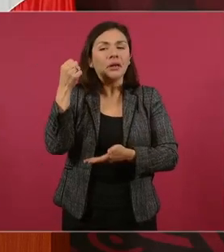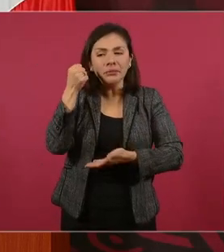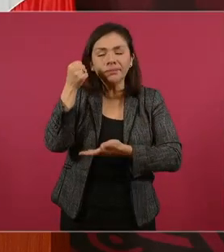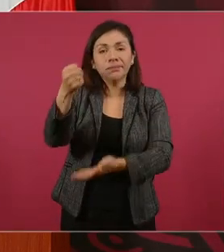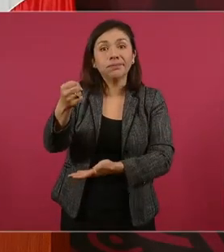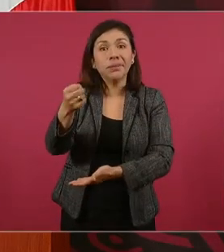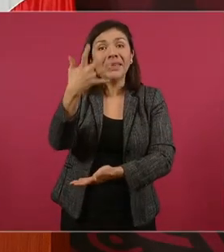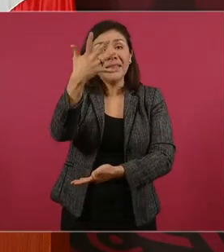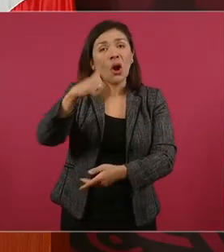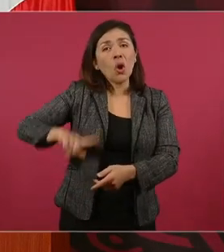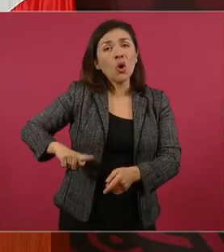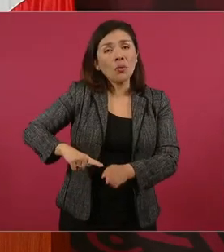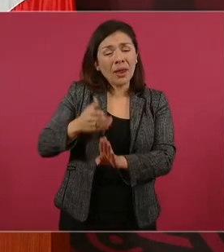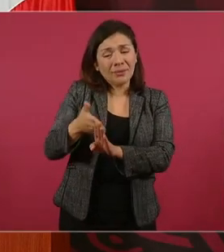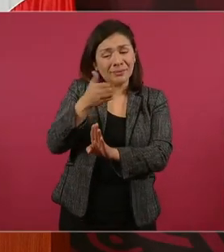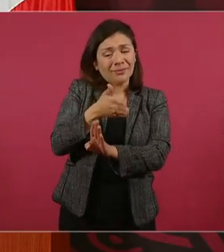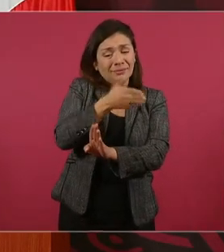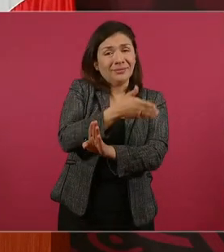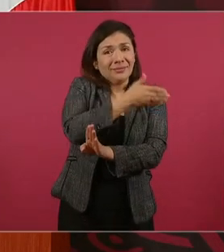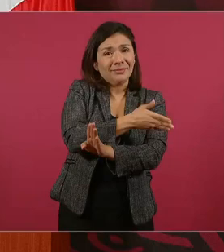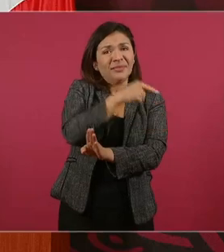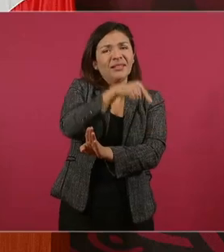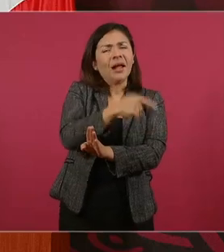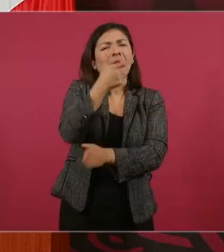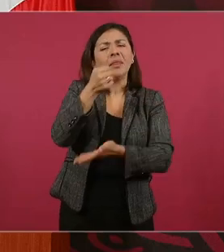cinco gobiernos anteriores al nuestro?